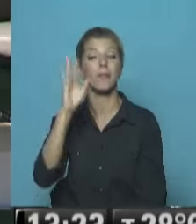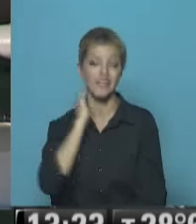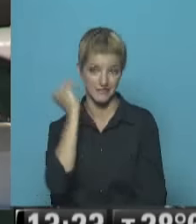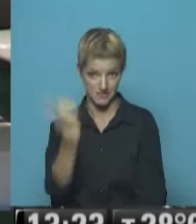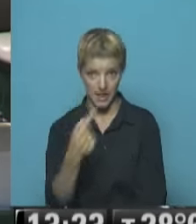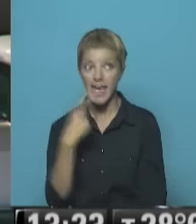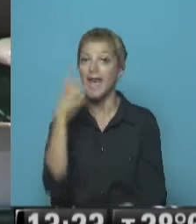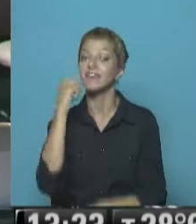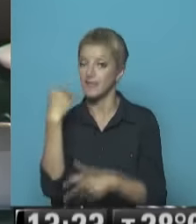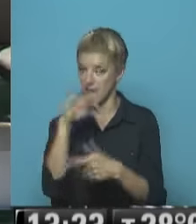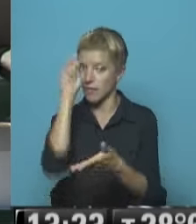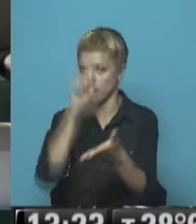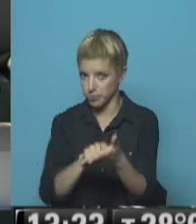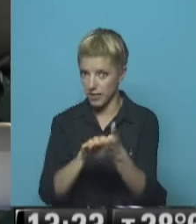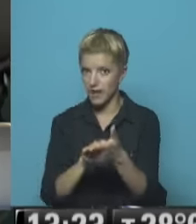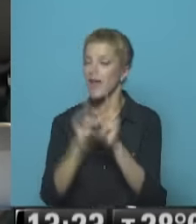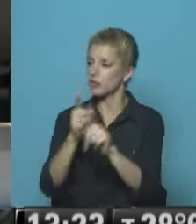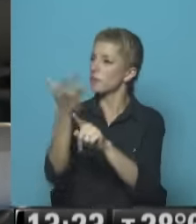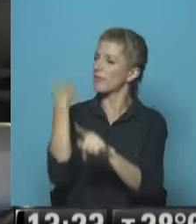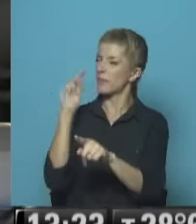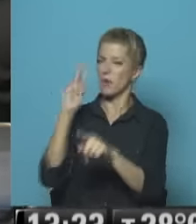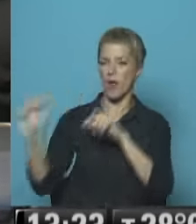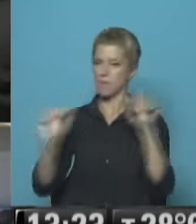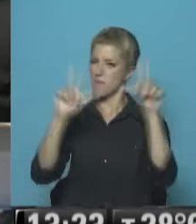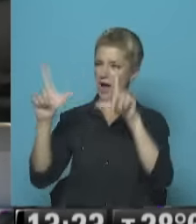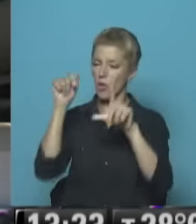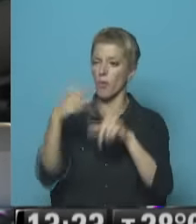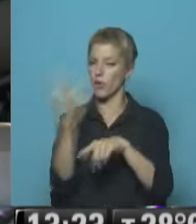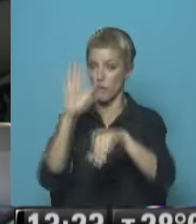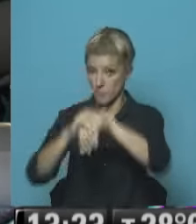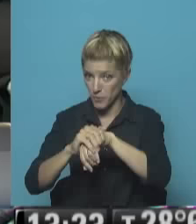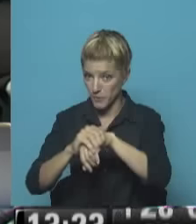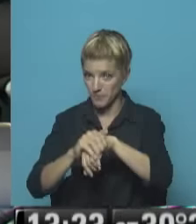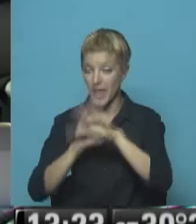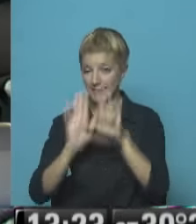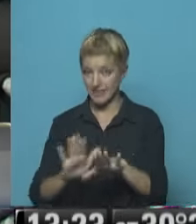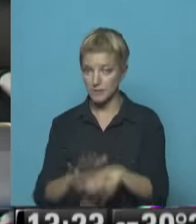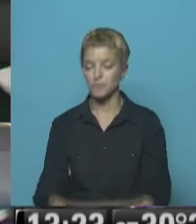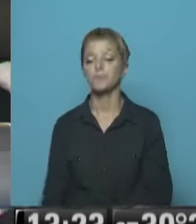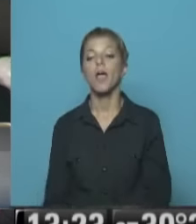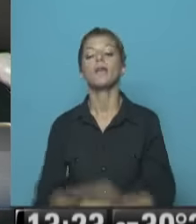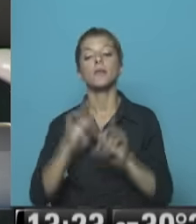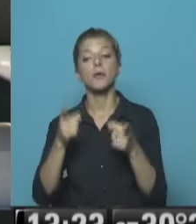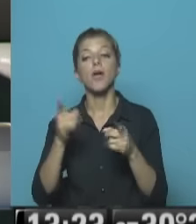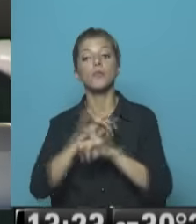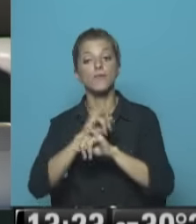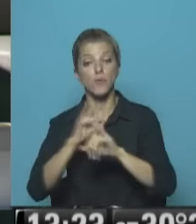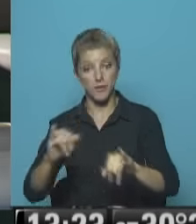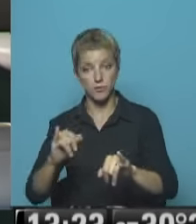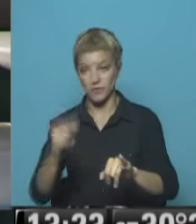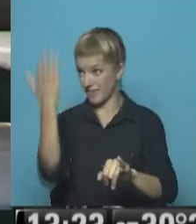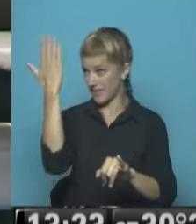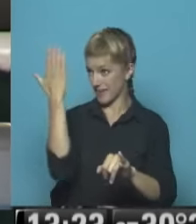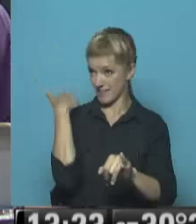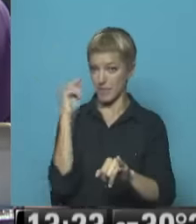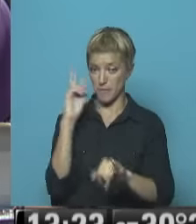es justamente cuando vemos que se dan la mano en La Habana. ¿Acuerdan esto? Hay un par de novedades respecto de ese informe que